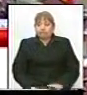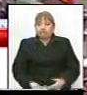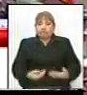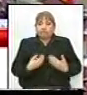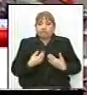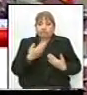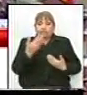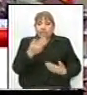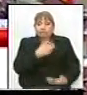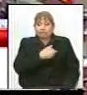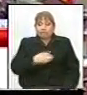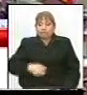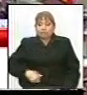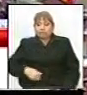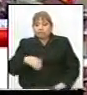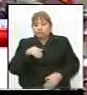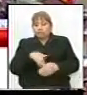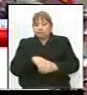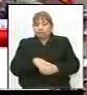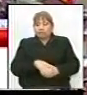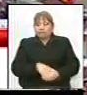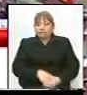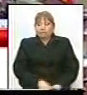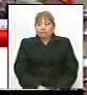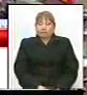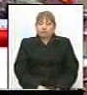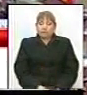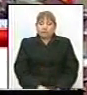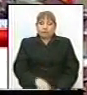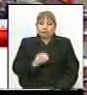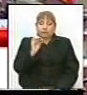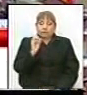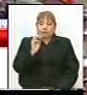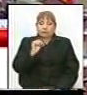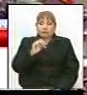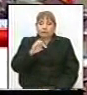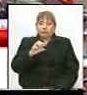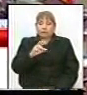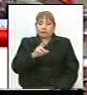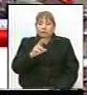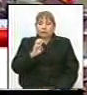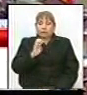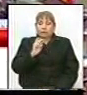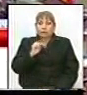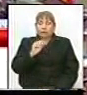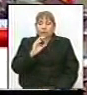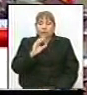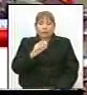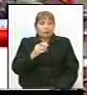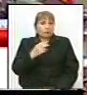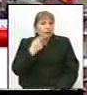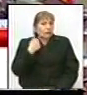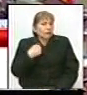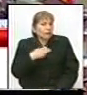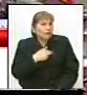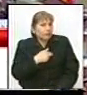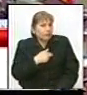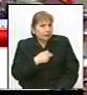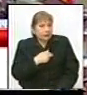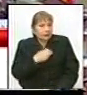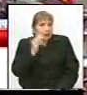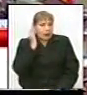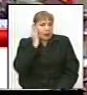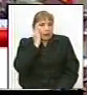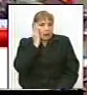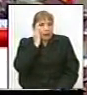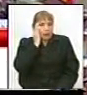al presidente del Jurado Nacional de Elecciones, básicamente, y también al de la OMP y RENIEC, si nosotros sabemos